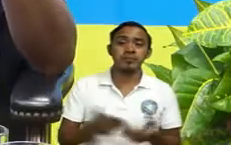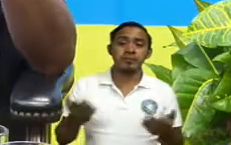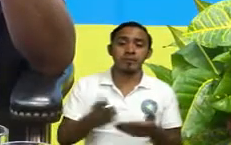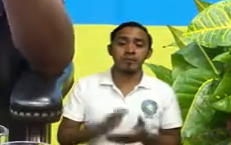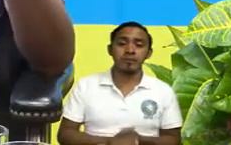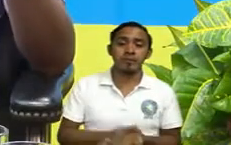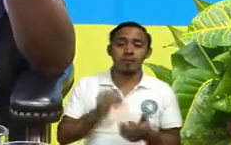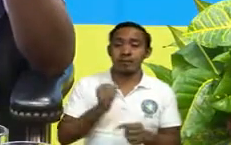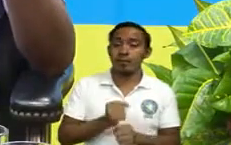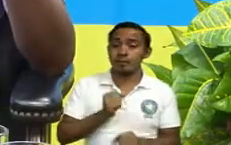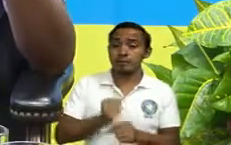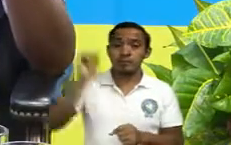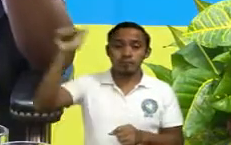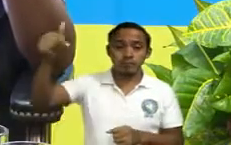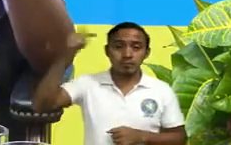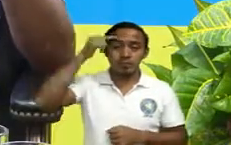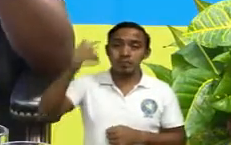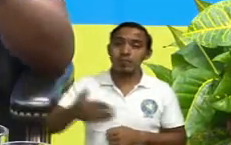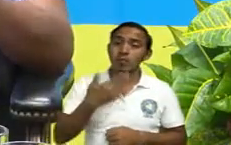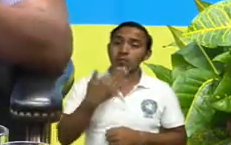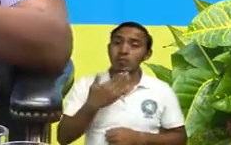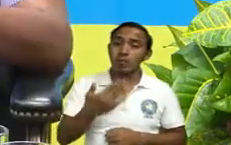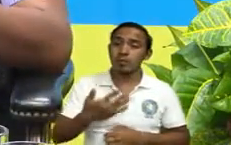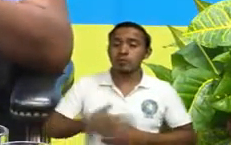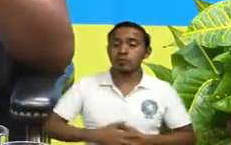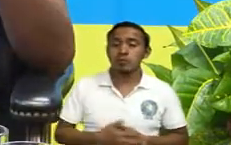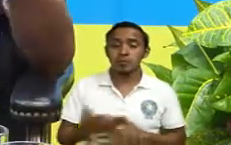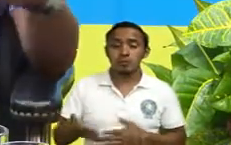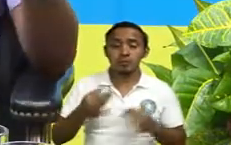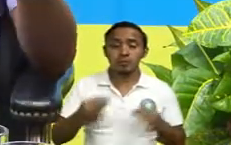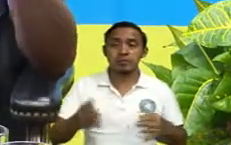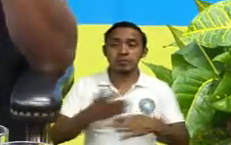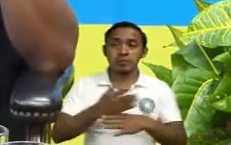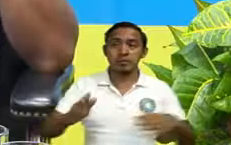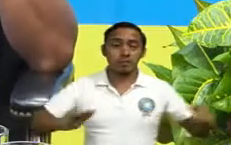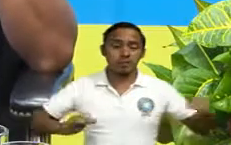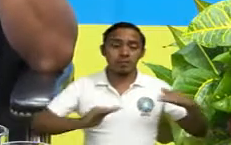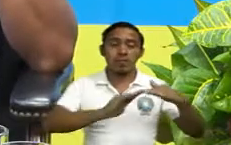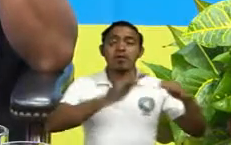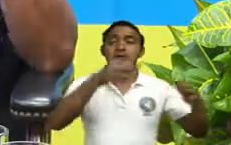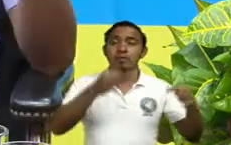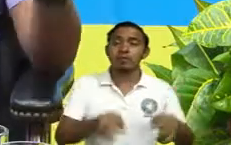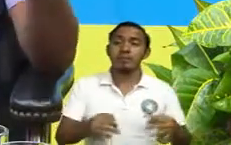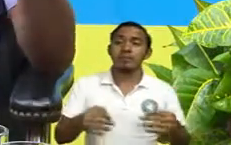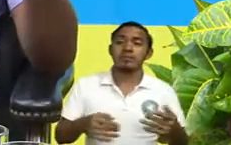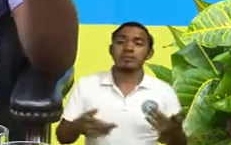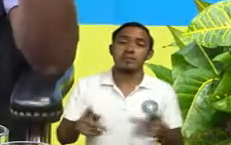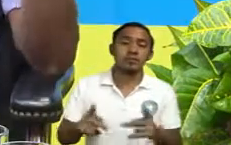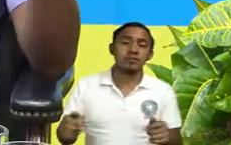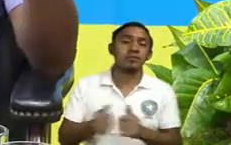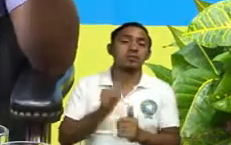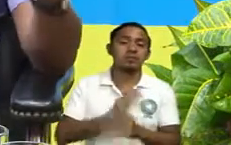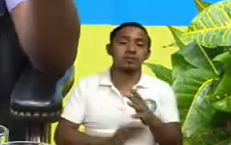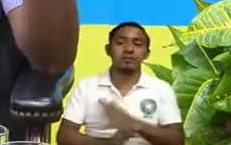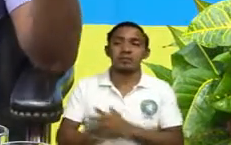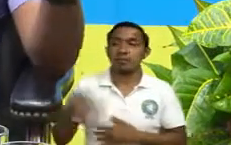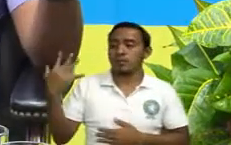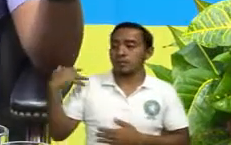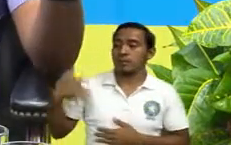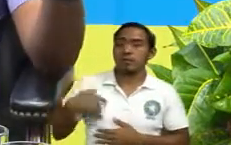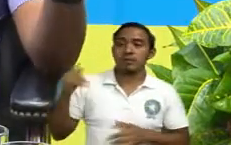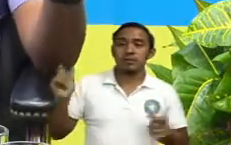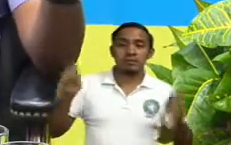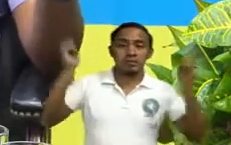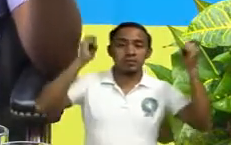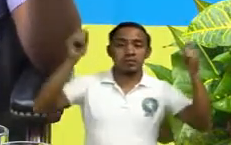hecho el buen gobierno sandinista en garantizar ese acceso a las personas con discapacidad, a propósito que se celebró en la Asamblea